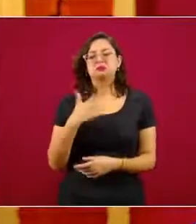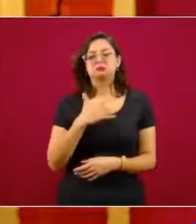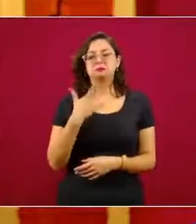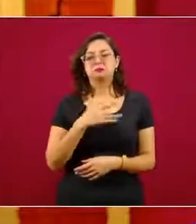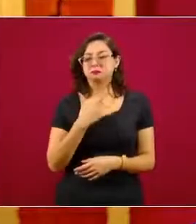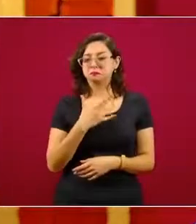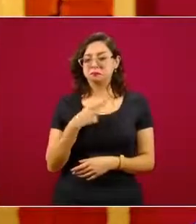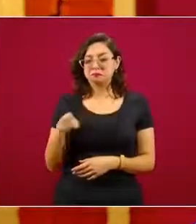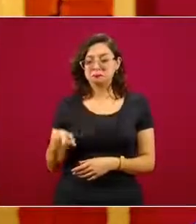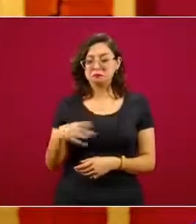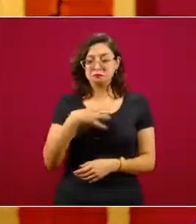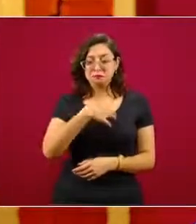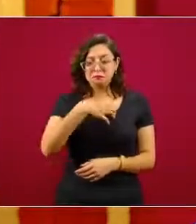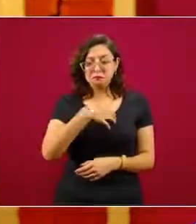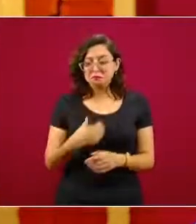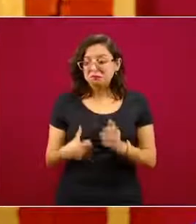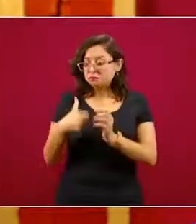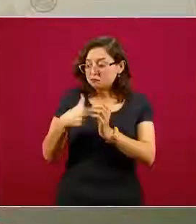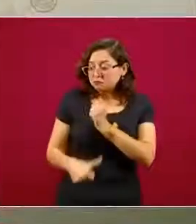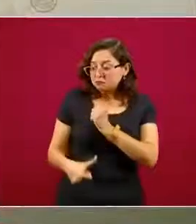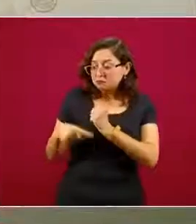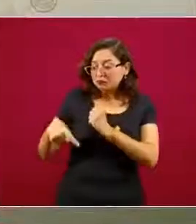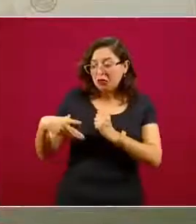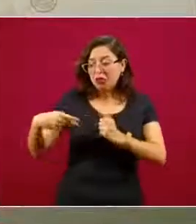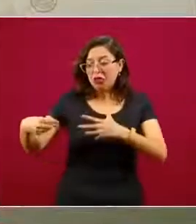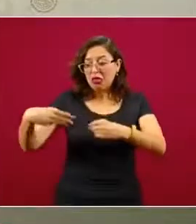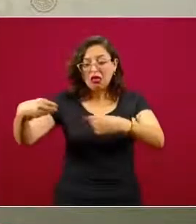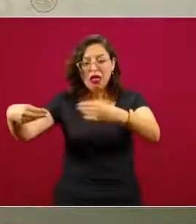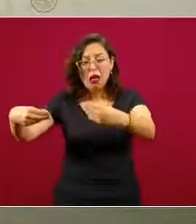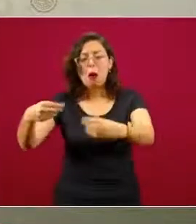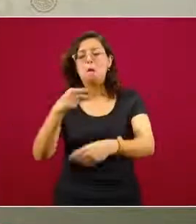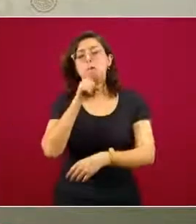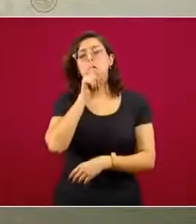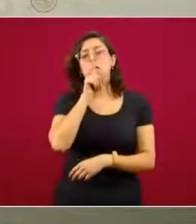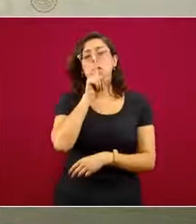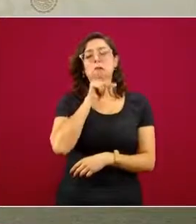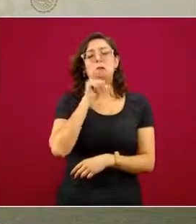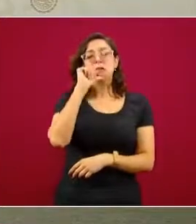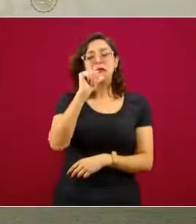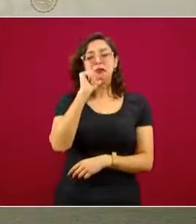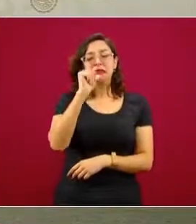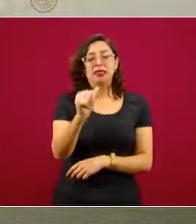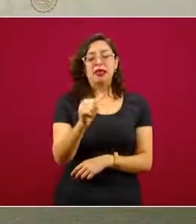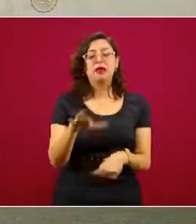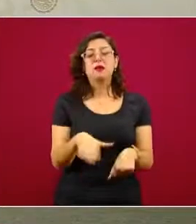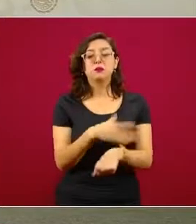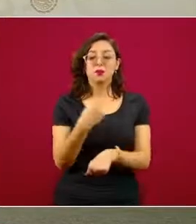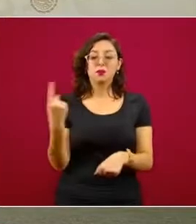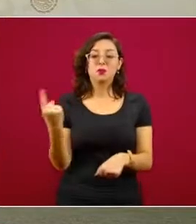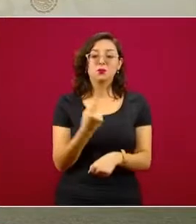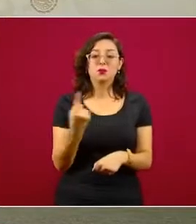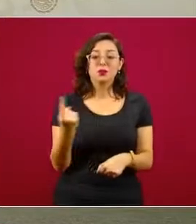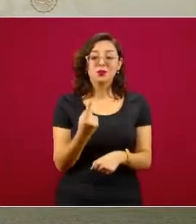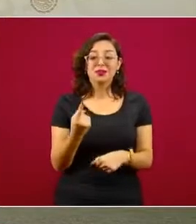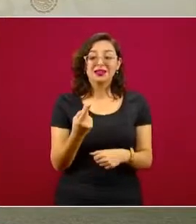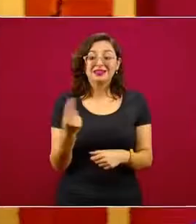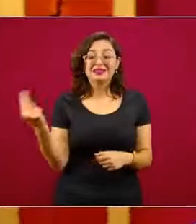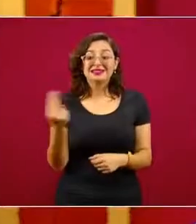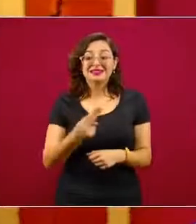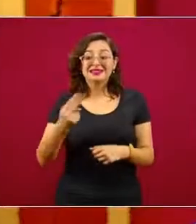que no es un mecanismo de propagación eficiente, porque además se requiere el mecanismo de